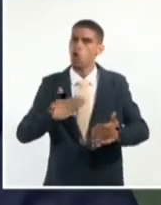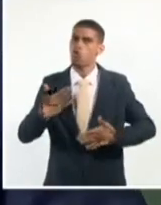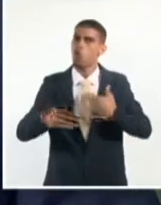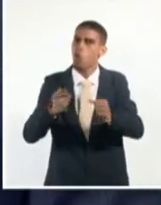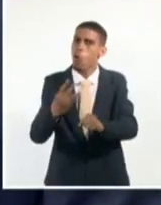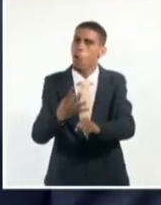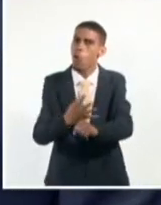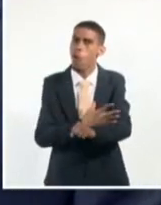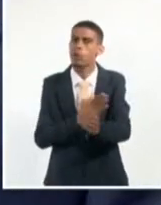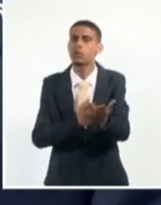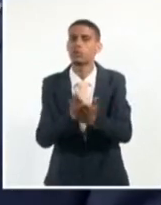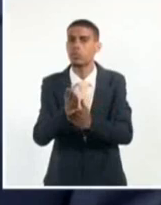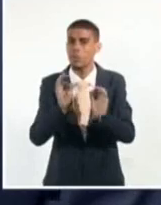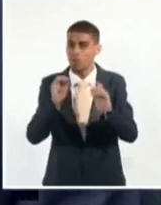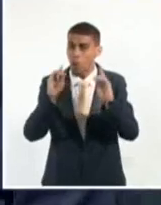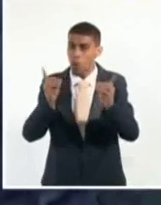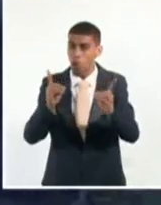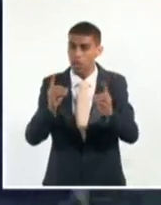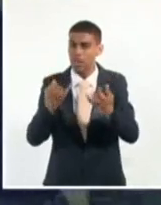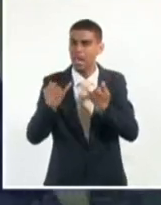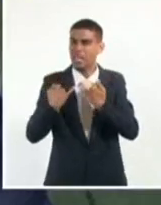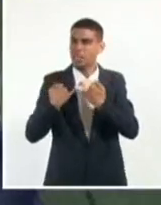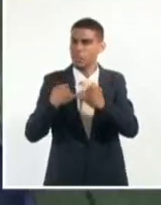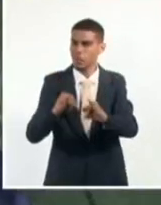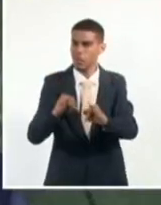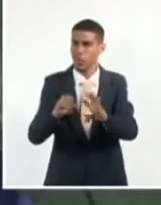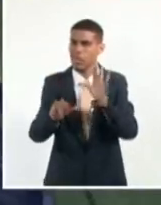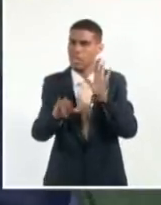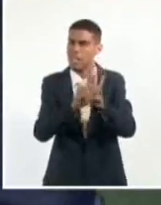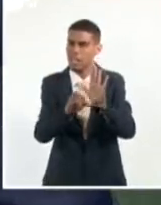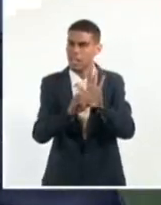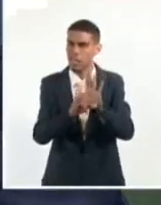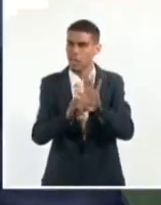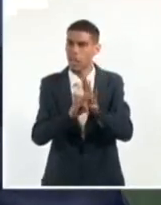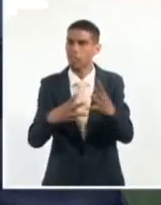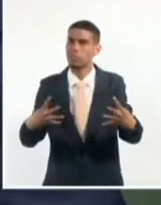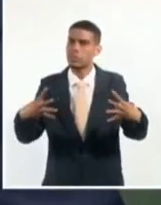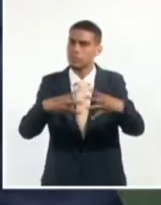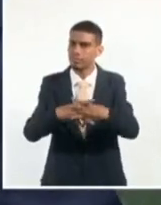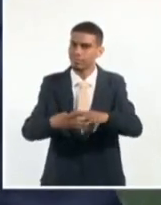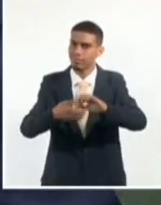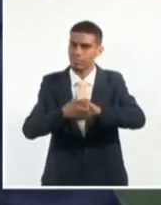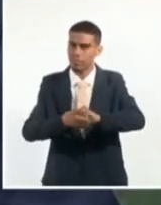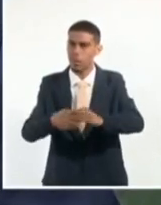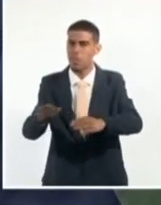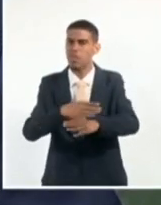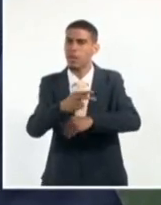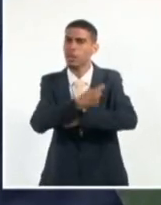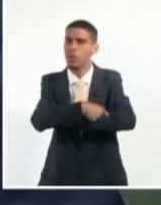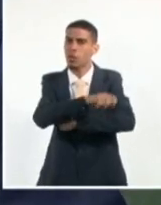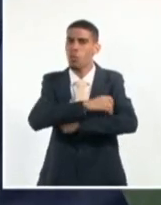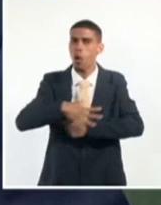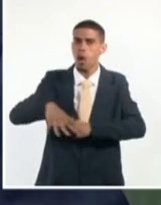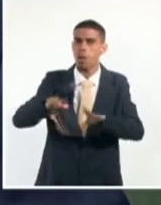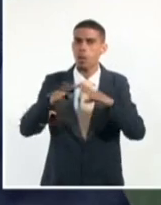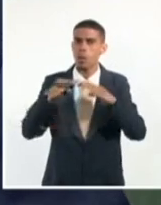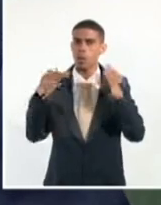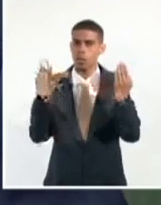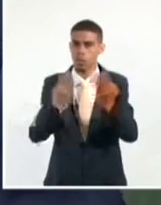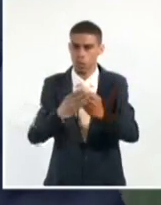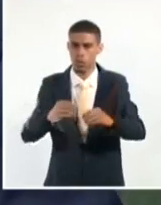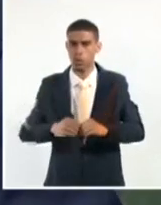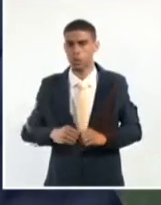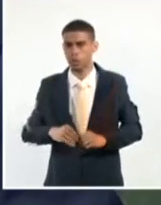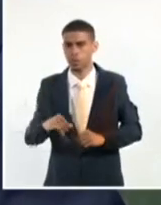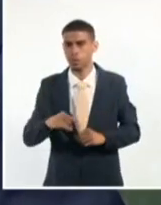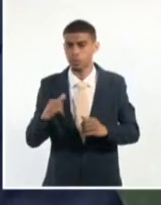continuadora de esa política independiente, soberana, fraternal y solidaria con los pobres de la tierra, productores de toda la